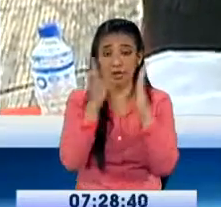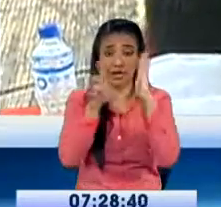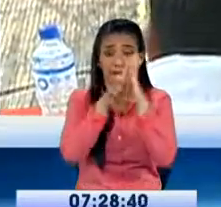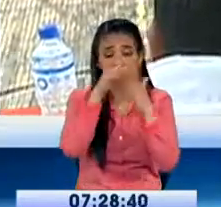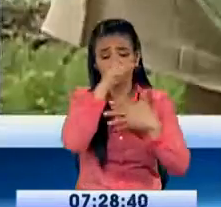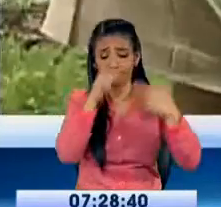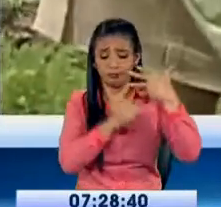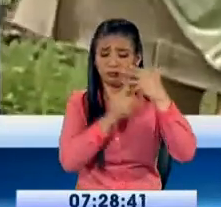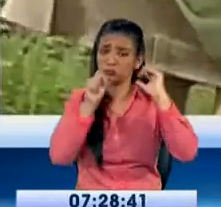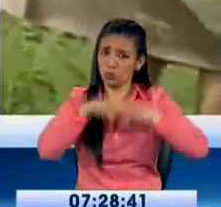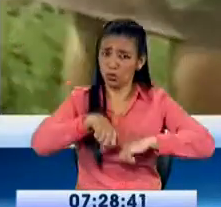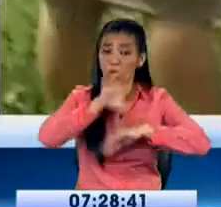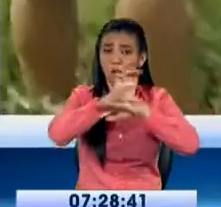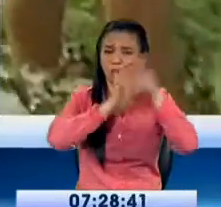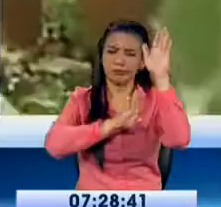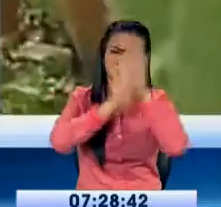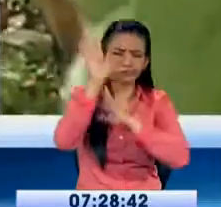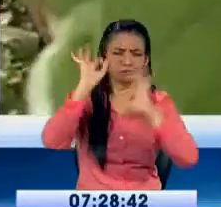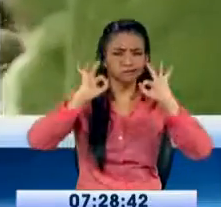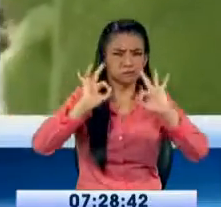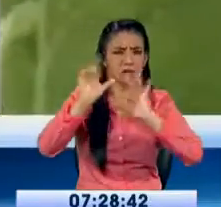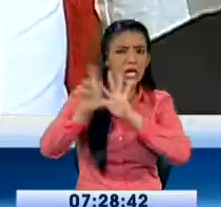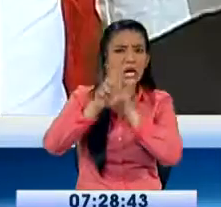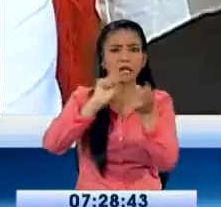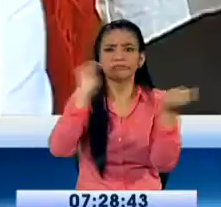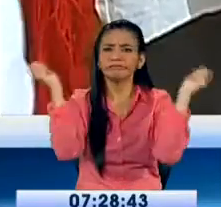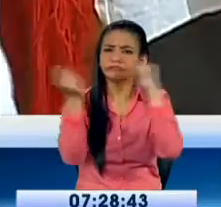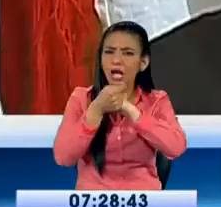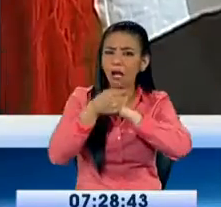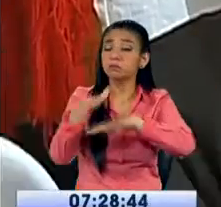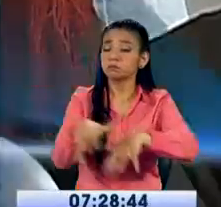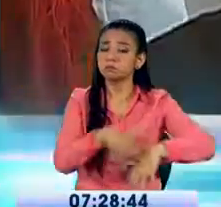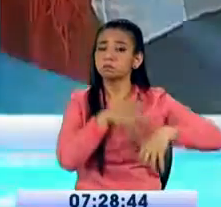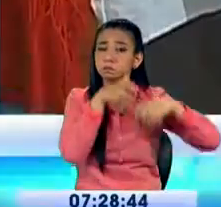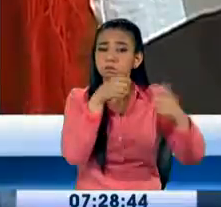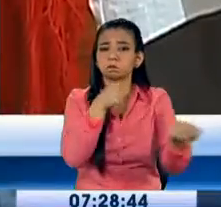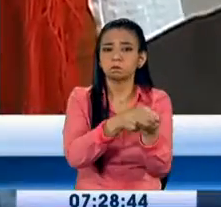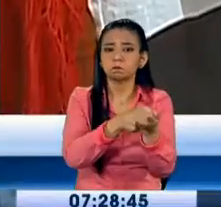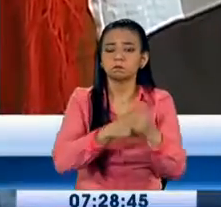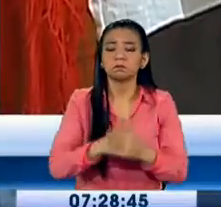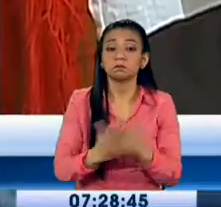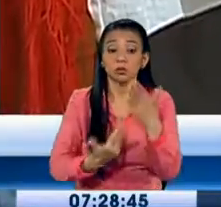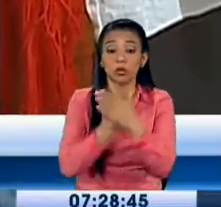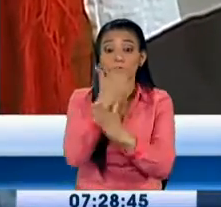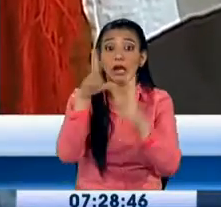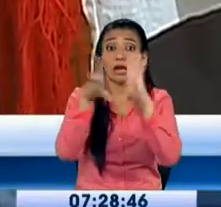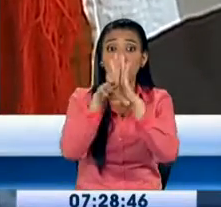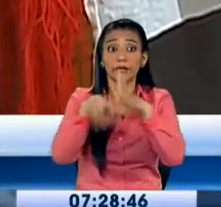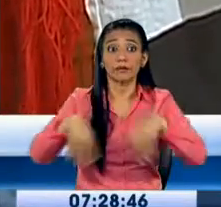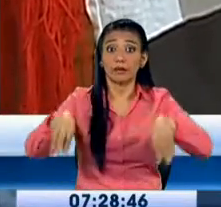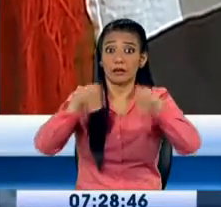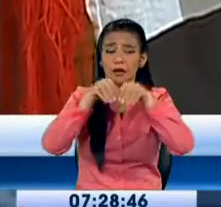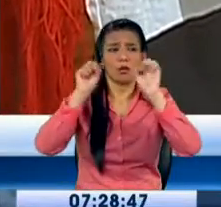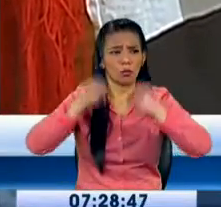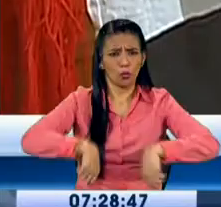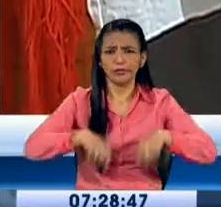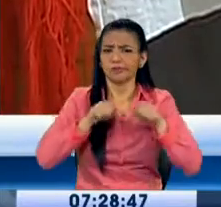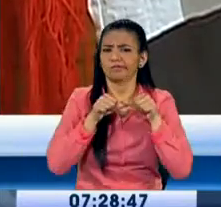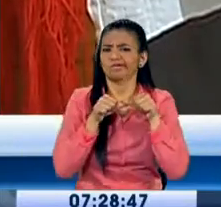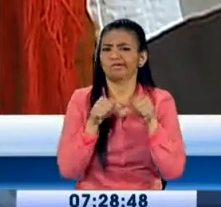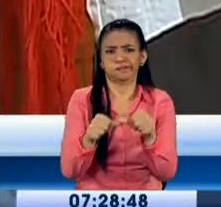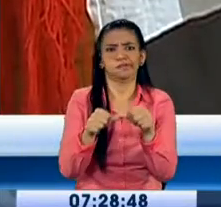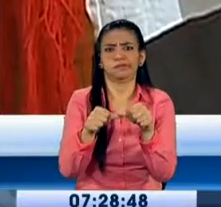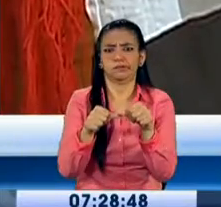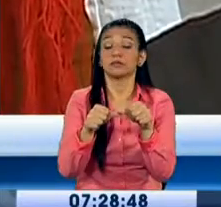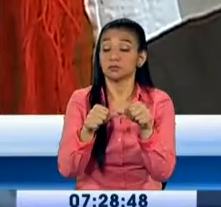al país a una verdadera reforma agraria, afirman. A fin de que esta nueva ley de tierras permita afianzar fundamentalmente